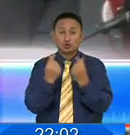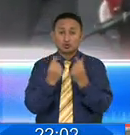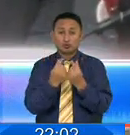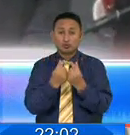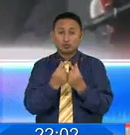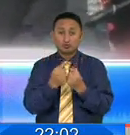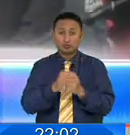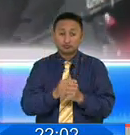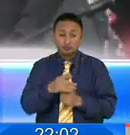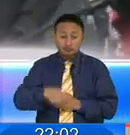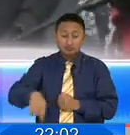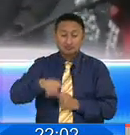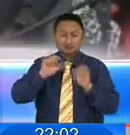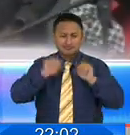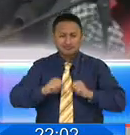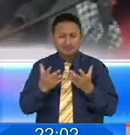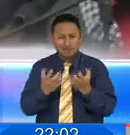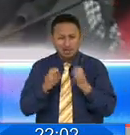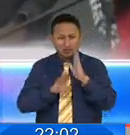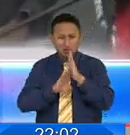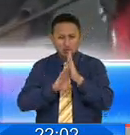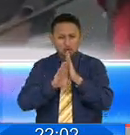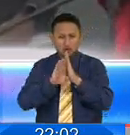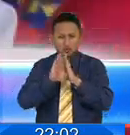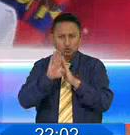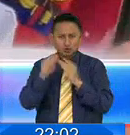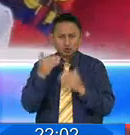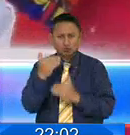que quiere avanzar, que quiere